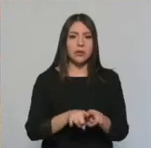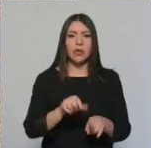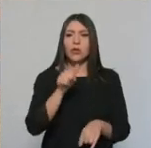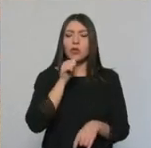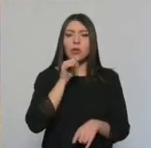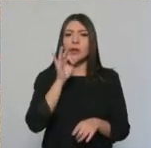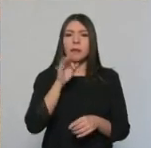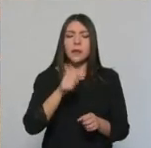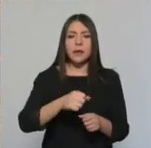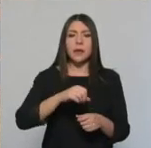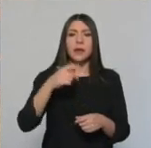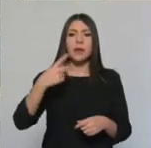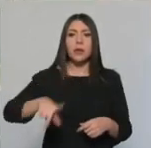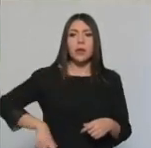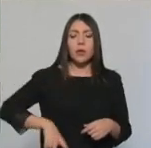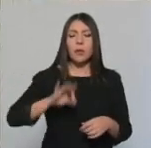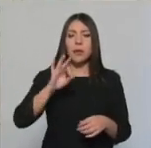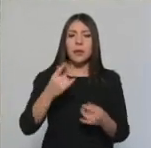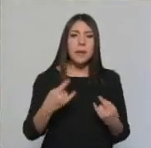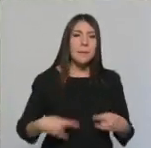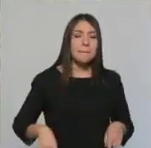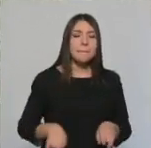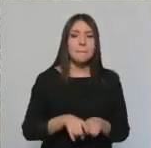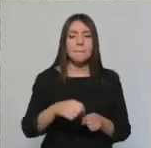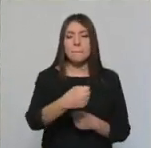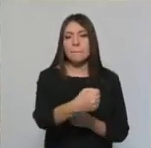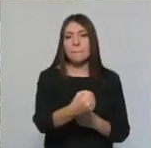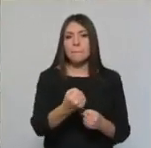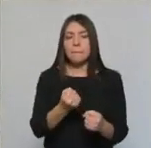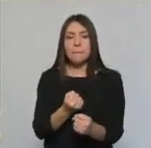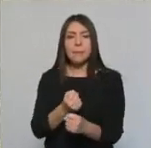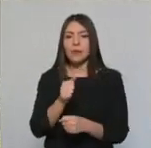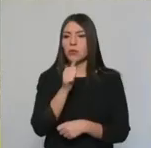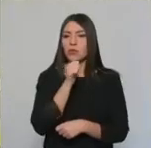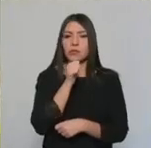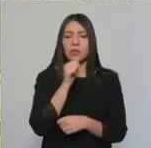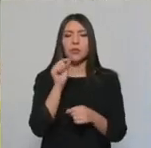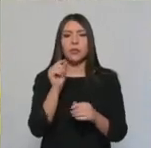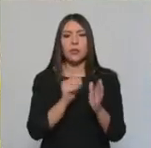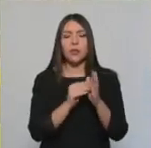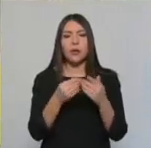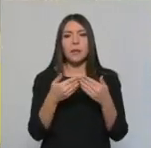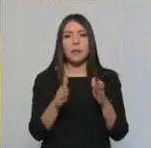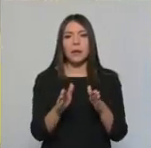sellada por parte de las autoridades. Con imágenes de Joel Arias, Gloria López, 21 Noticias.